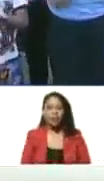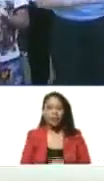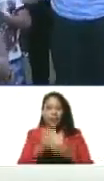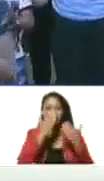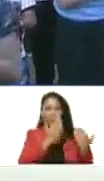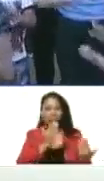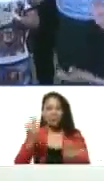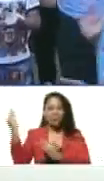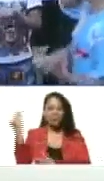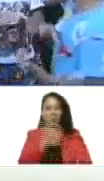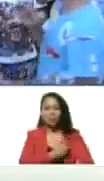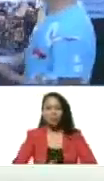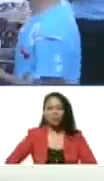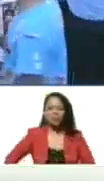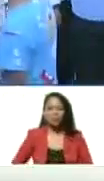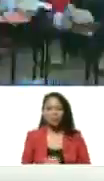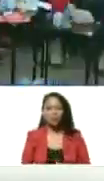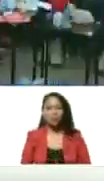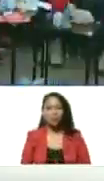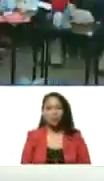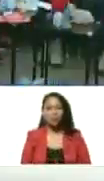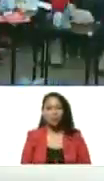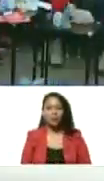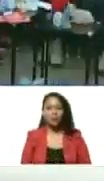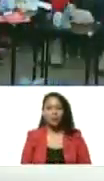Adelante, presidente.